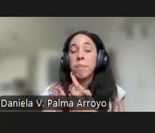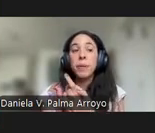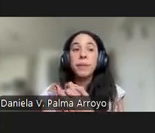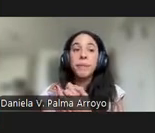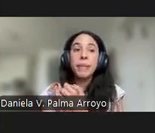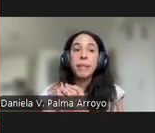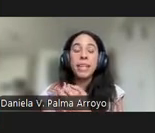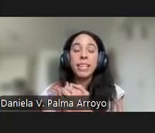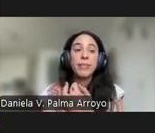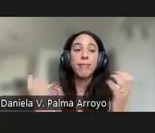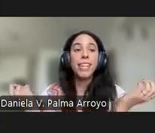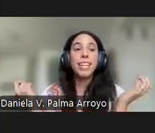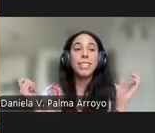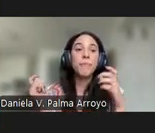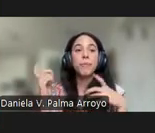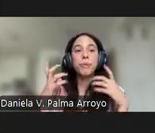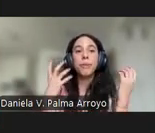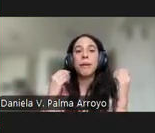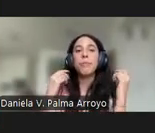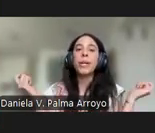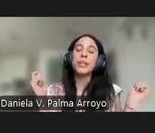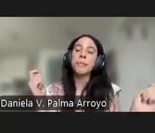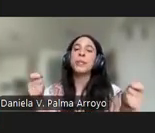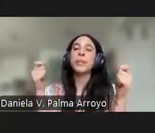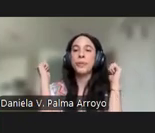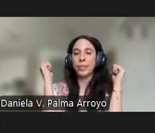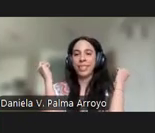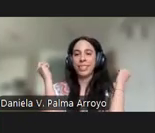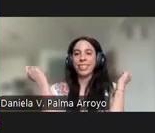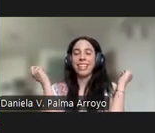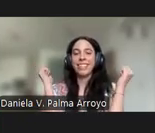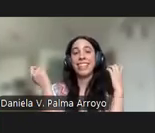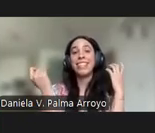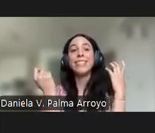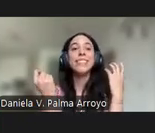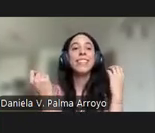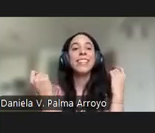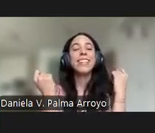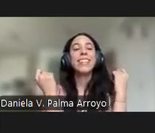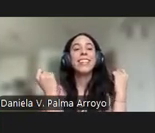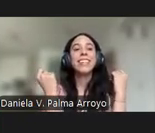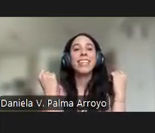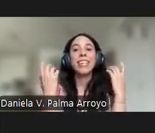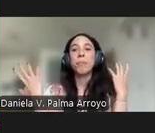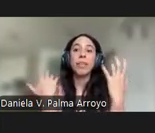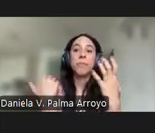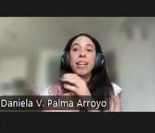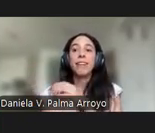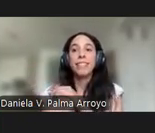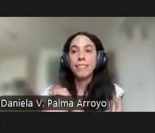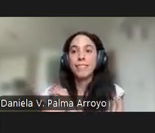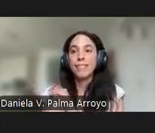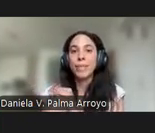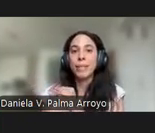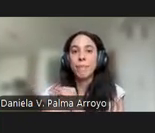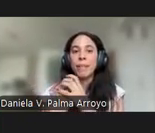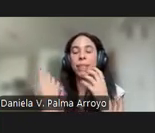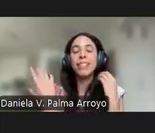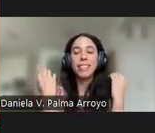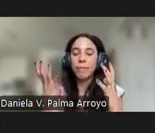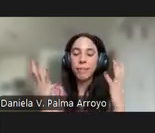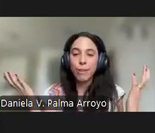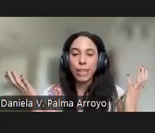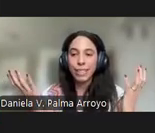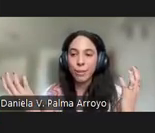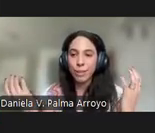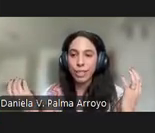Entonces, por ejemplo, en mi cartografía yo puse una mujer como con un cartelito y lo puse en mi cabeza, porque para